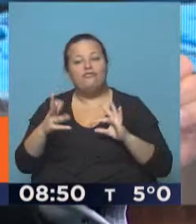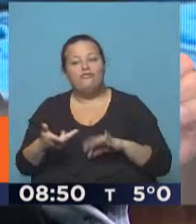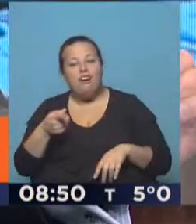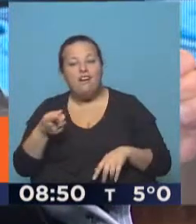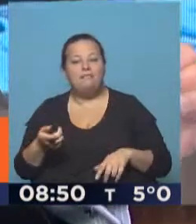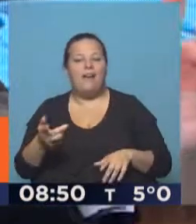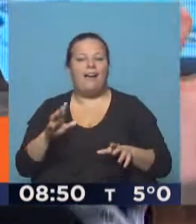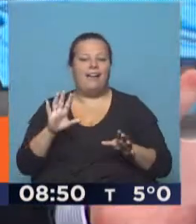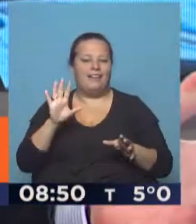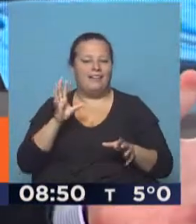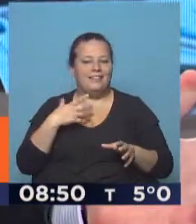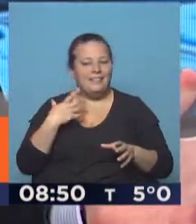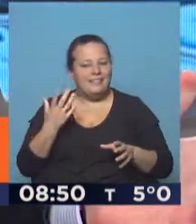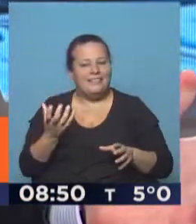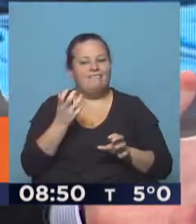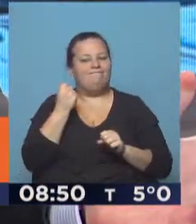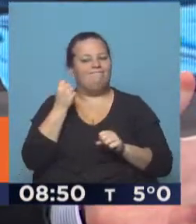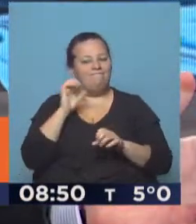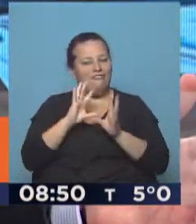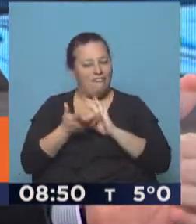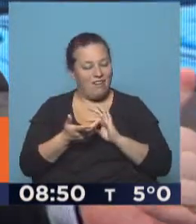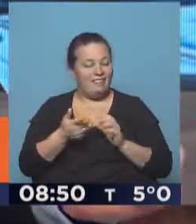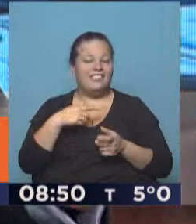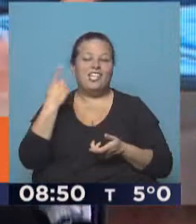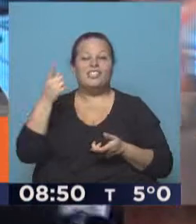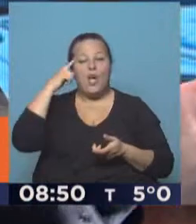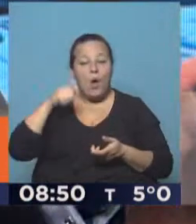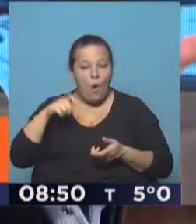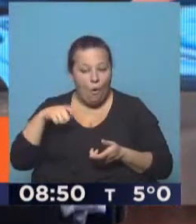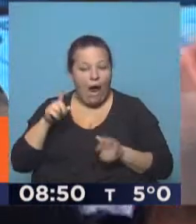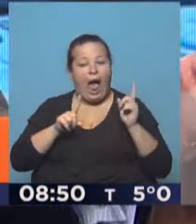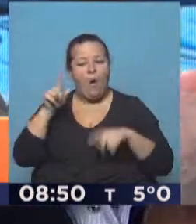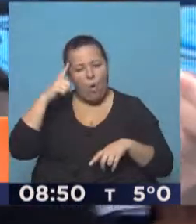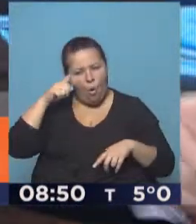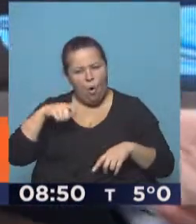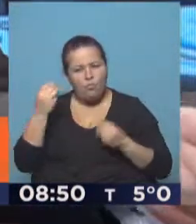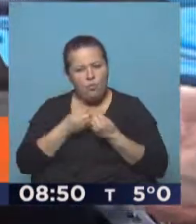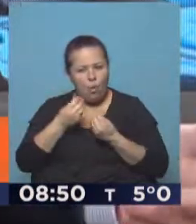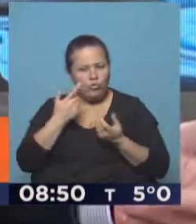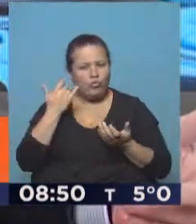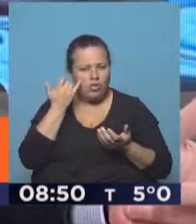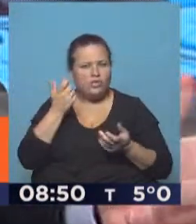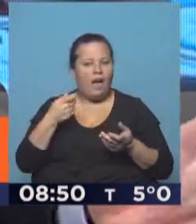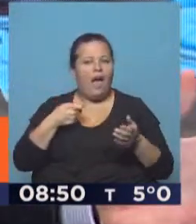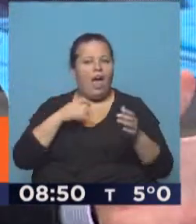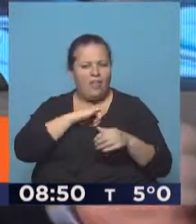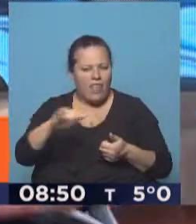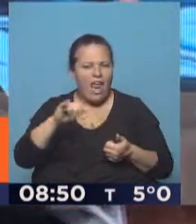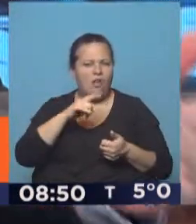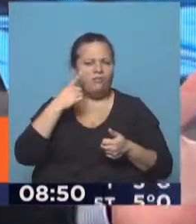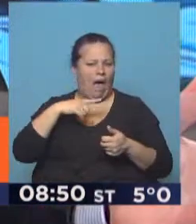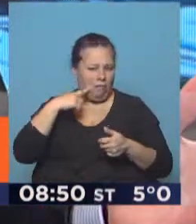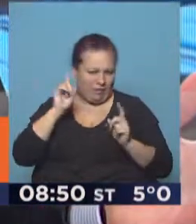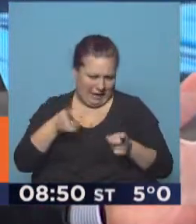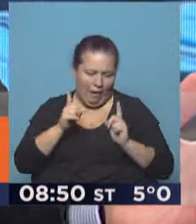medida agarrado, por así decirlo, y para un juez, hay muchos jueces probos que muchas veces reciben denuncias malintencionadas, porque